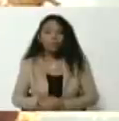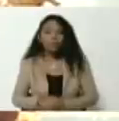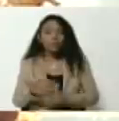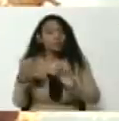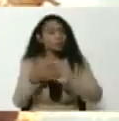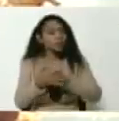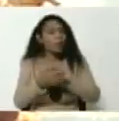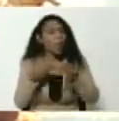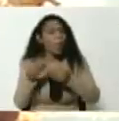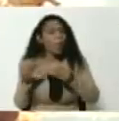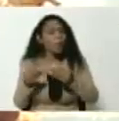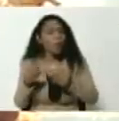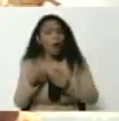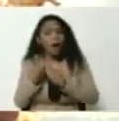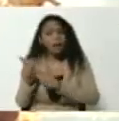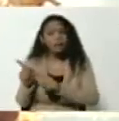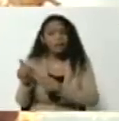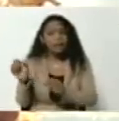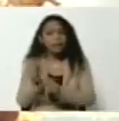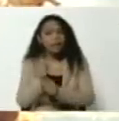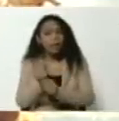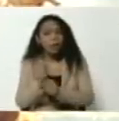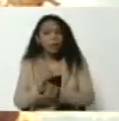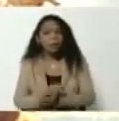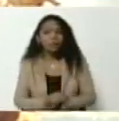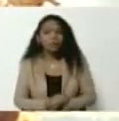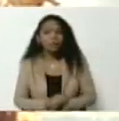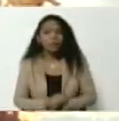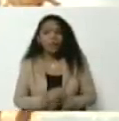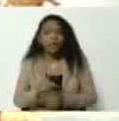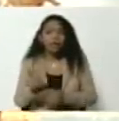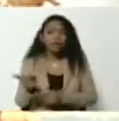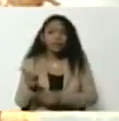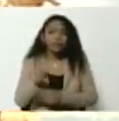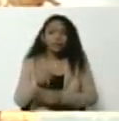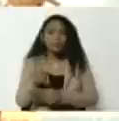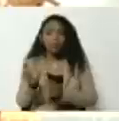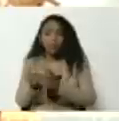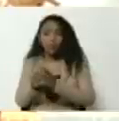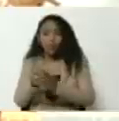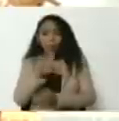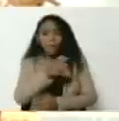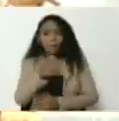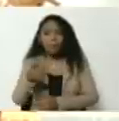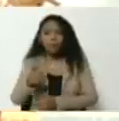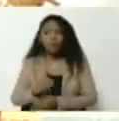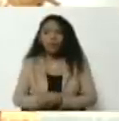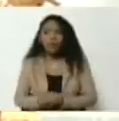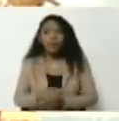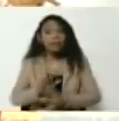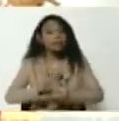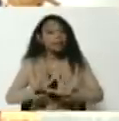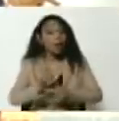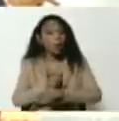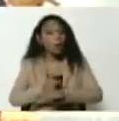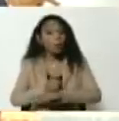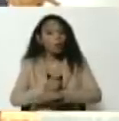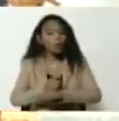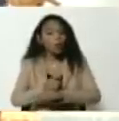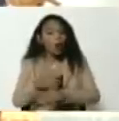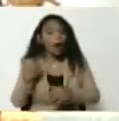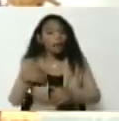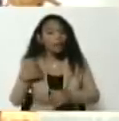sobre cómo se iba a hacer esa operación entre un grupo de personas que ya el gobierno argentino